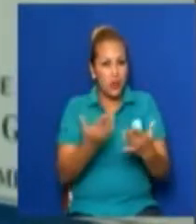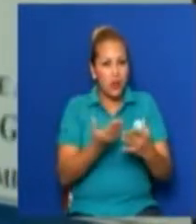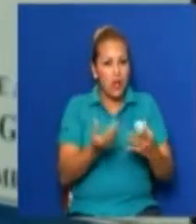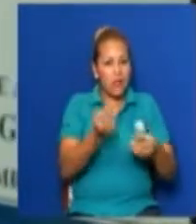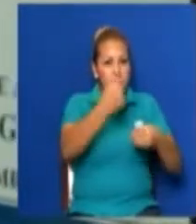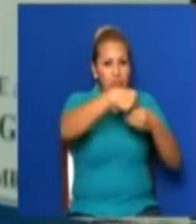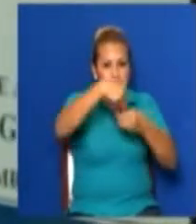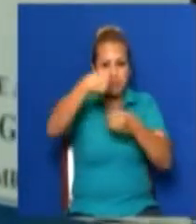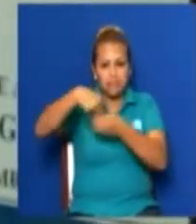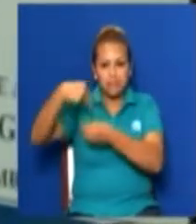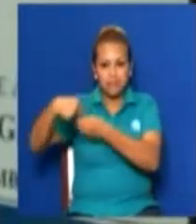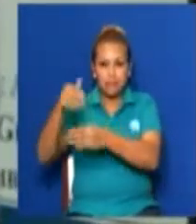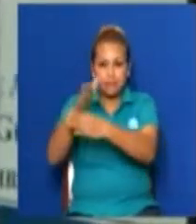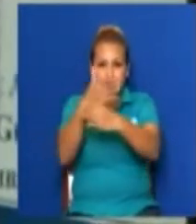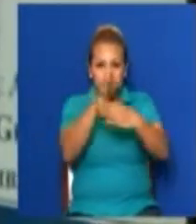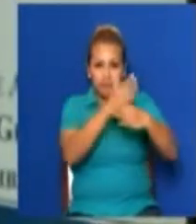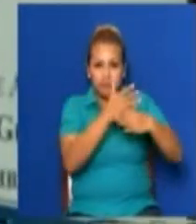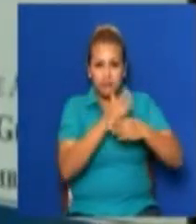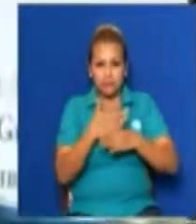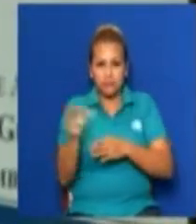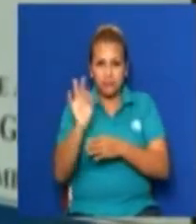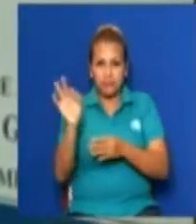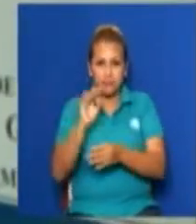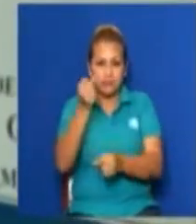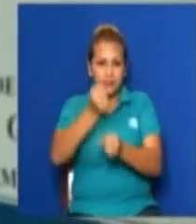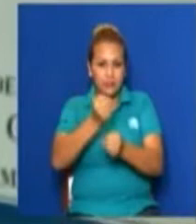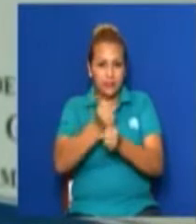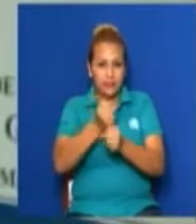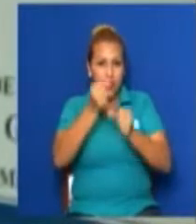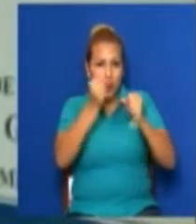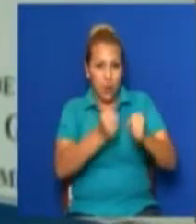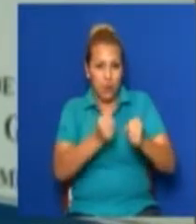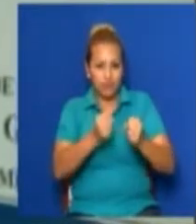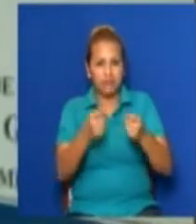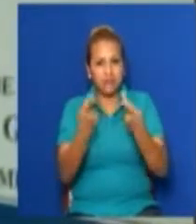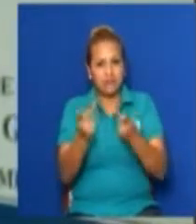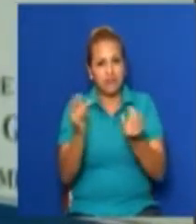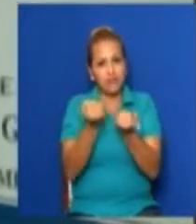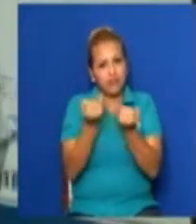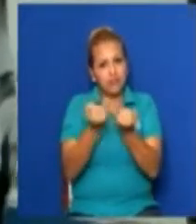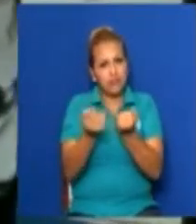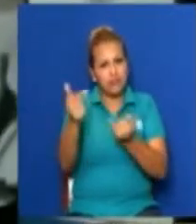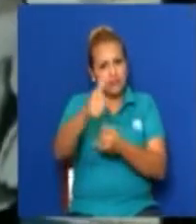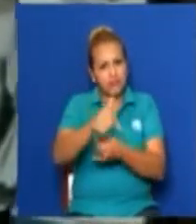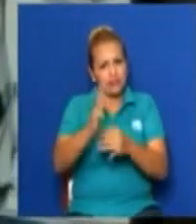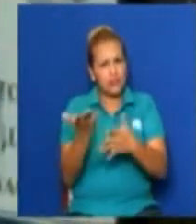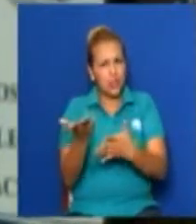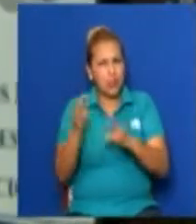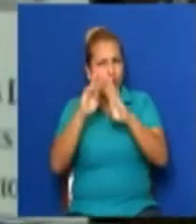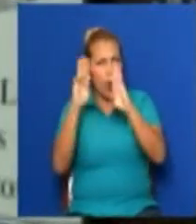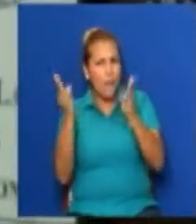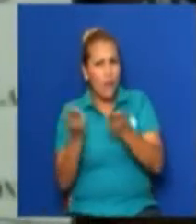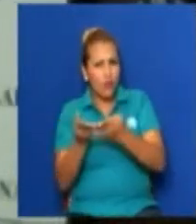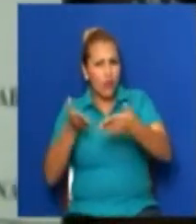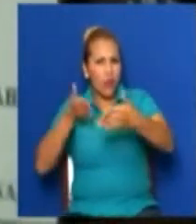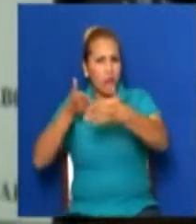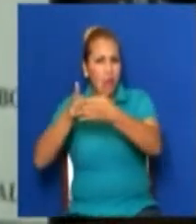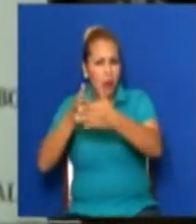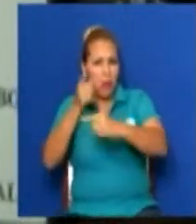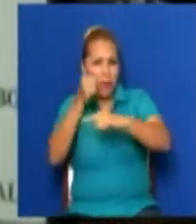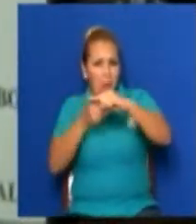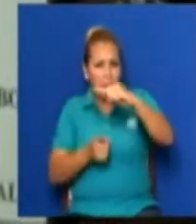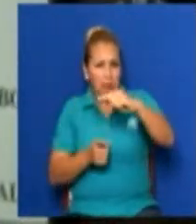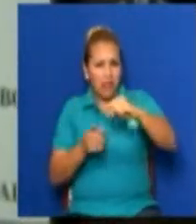ocupan las mujeres, pero hay otra parte del mundo que ha quedado intacta, y es